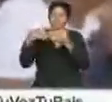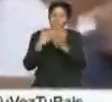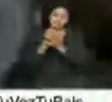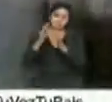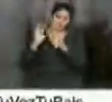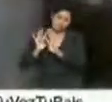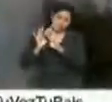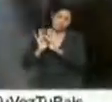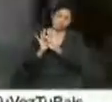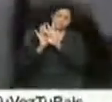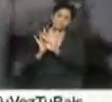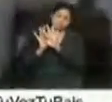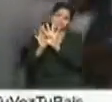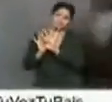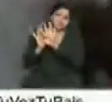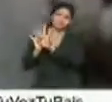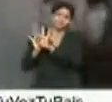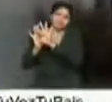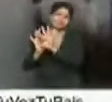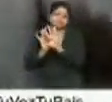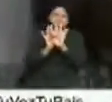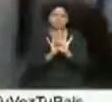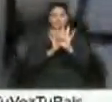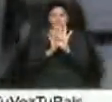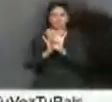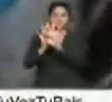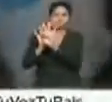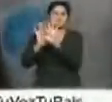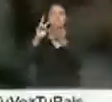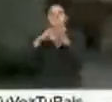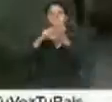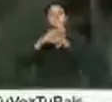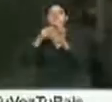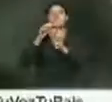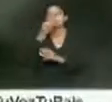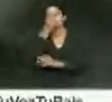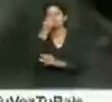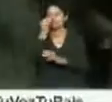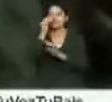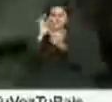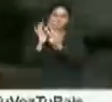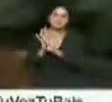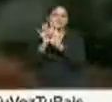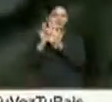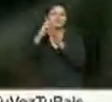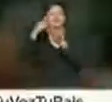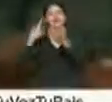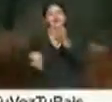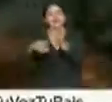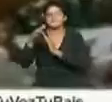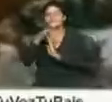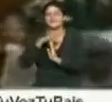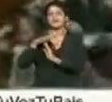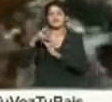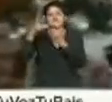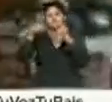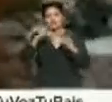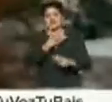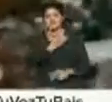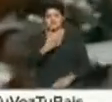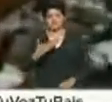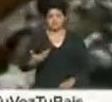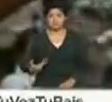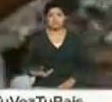organizaciones ciudadanas, protagonizaron la bautizada como Marcha de las Flores. También participó el presidente colombiano Juan